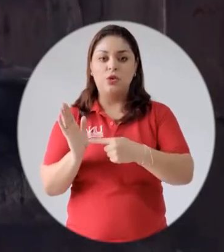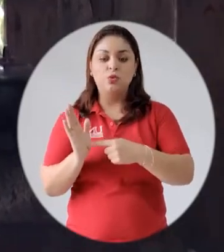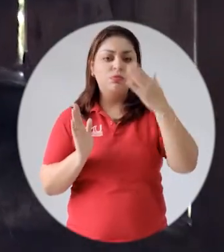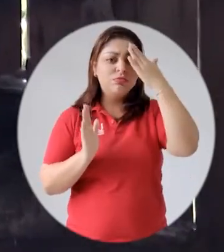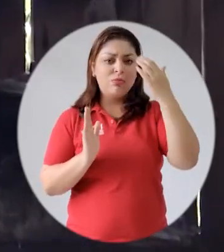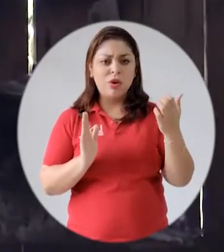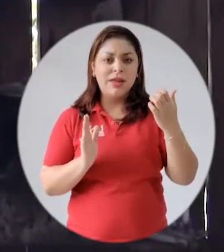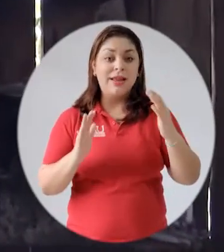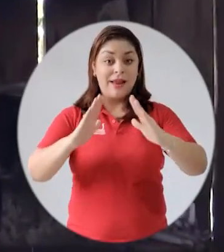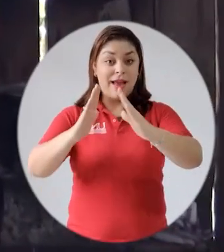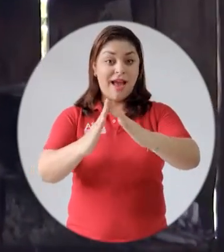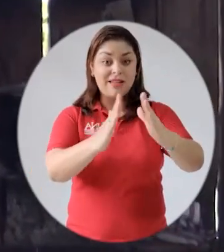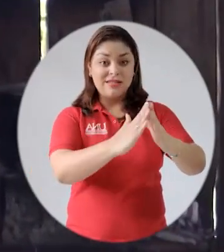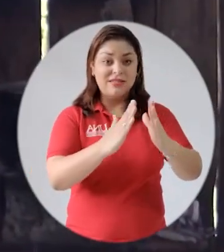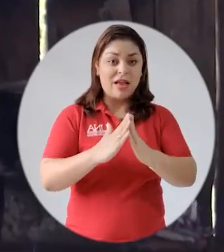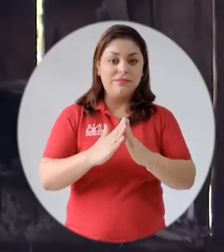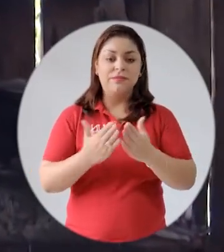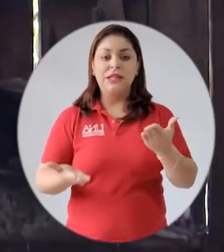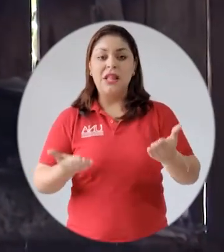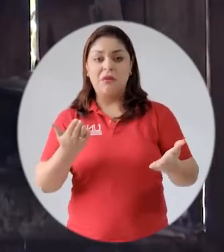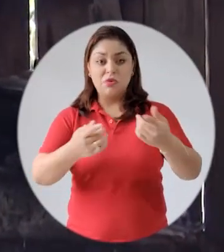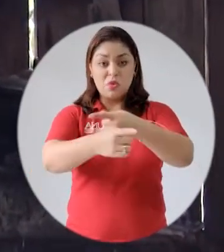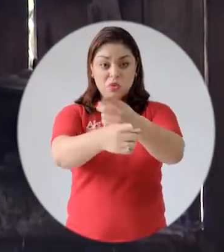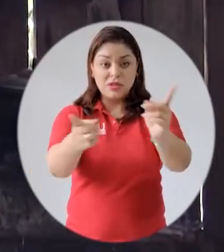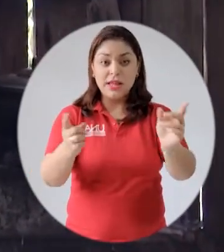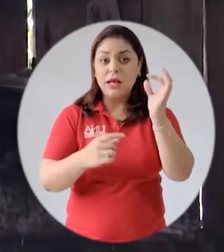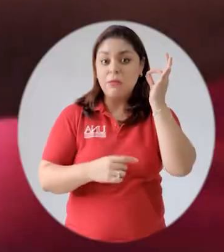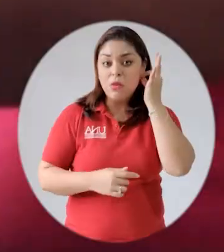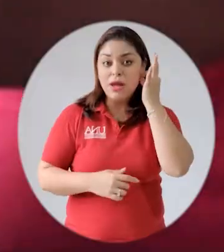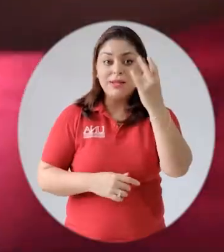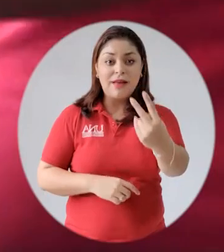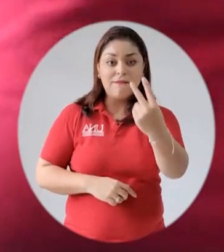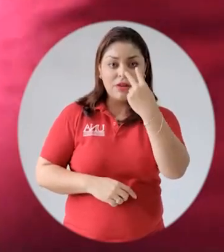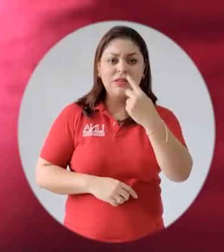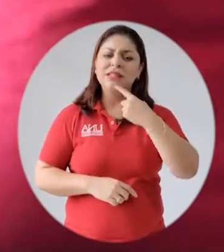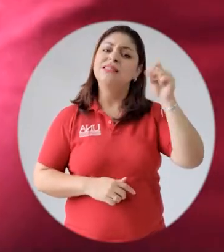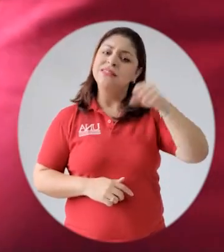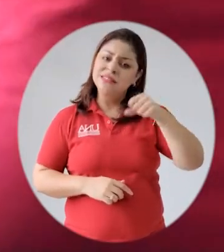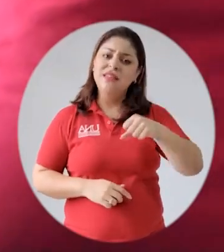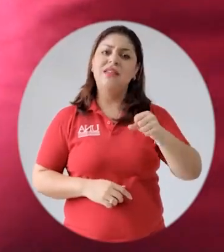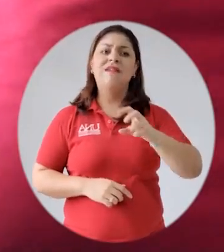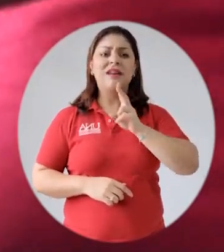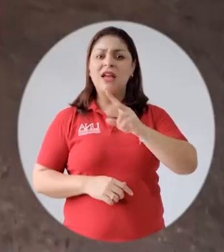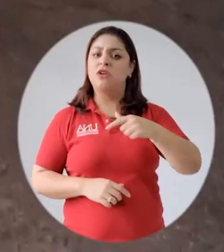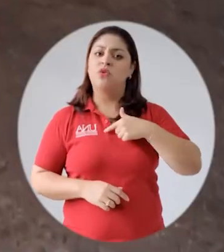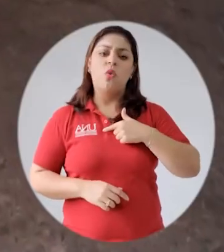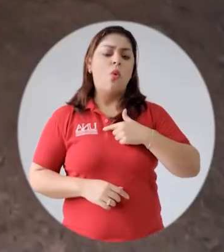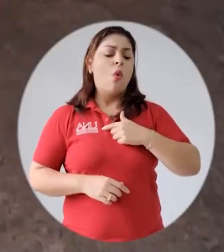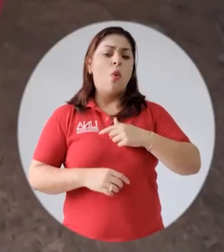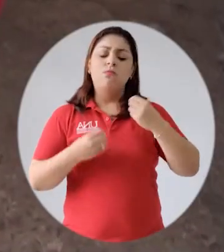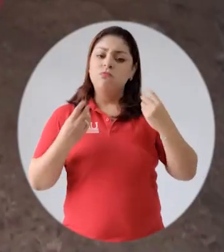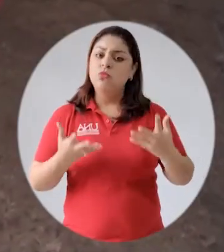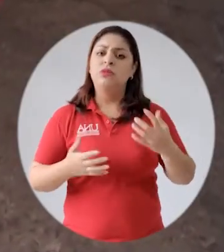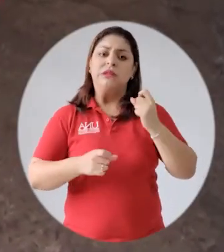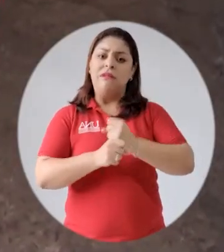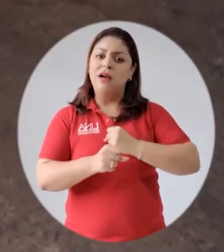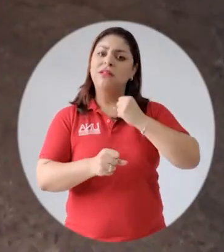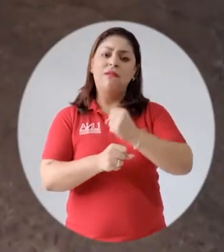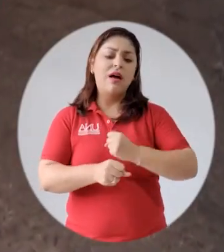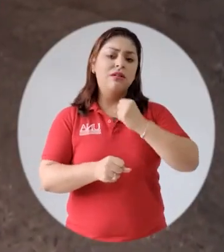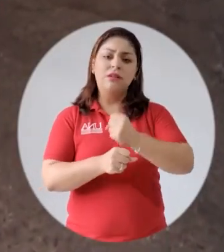más, depende la proporción de personas en esa situación que tenemos en los hogares. Y en el caso de las mujeres es un 2%, es decir,